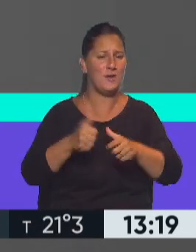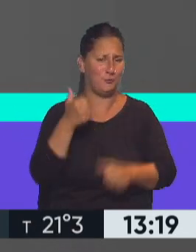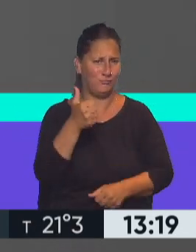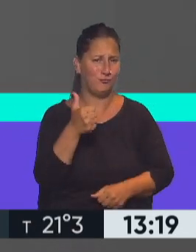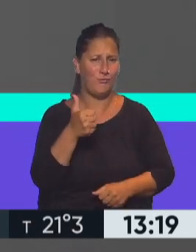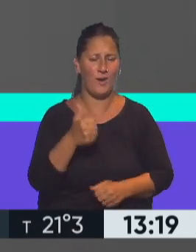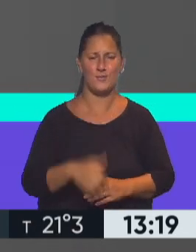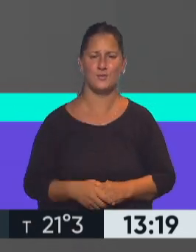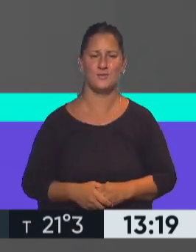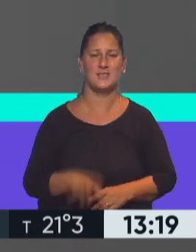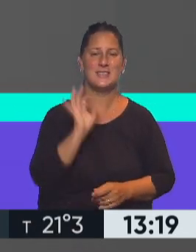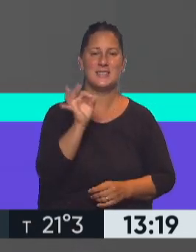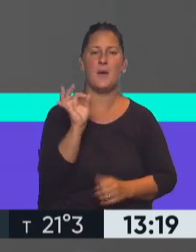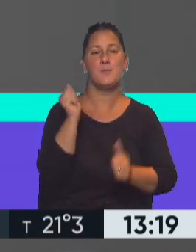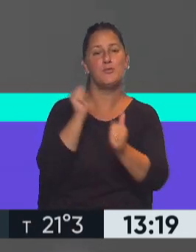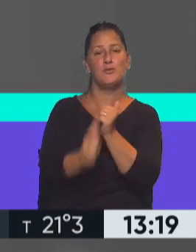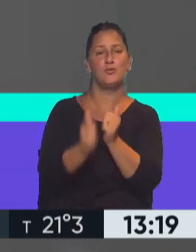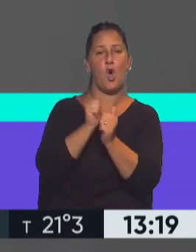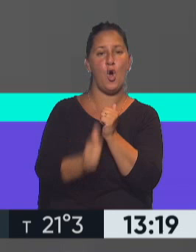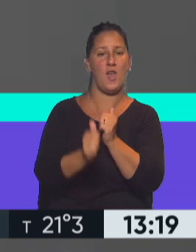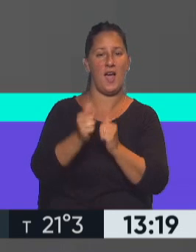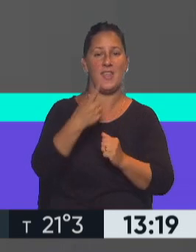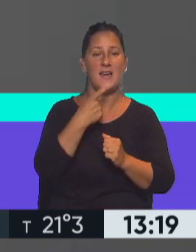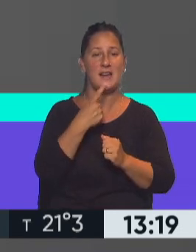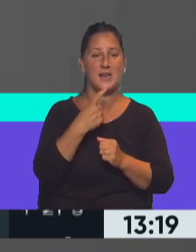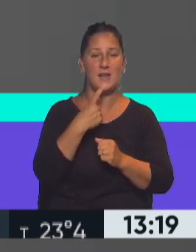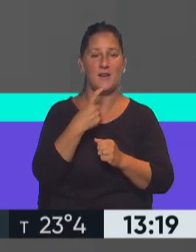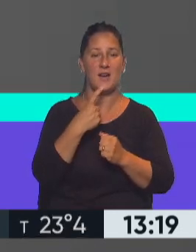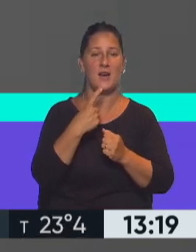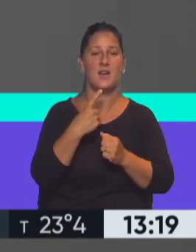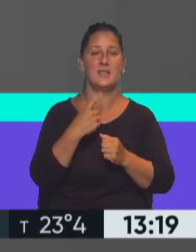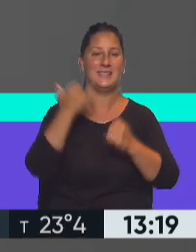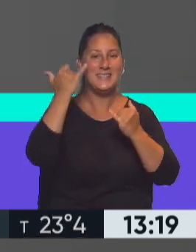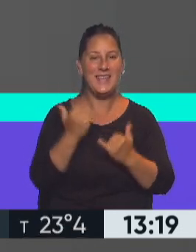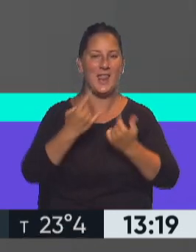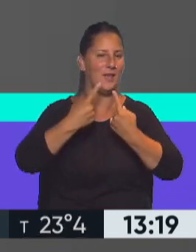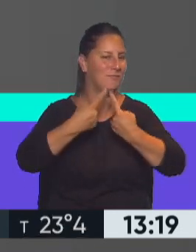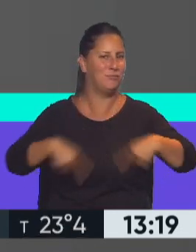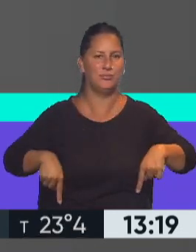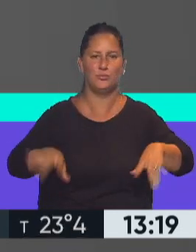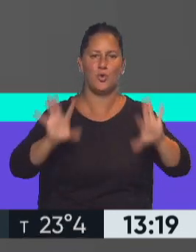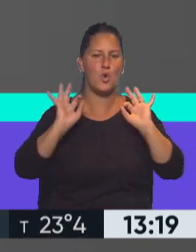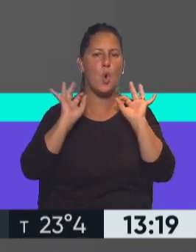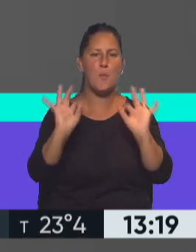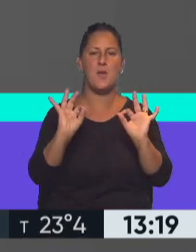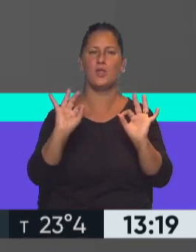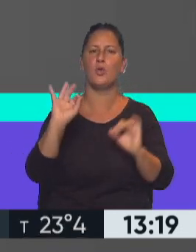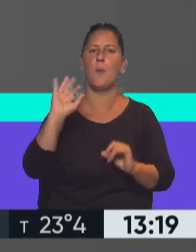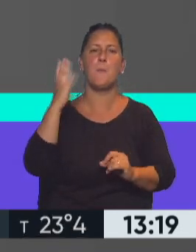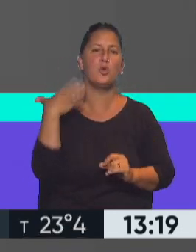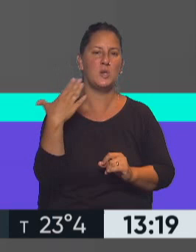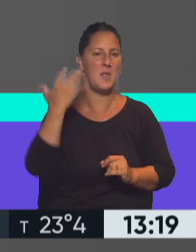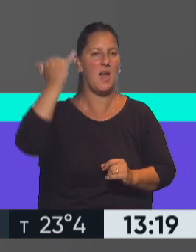sabemos lo que es la historia de River cuando tiene las armas y cuando tiene la posibilidad de